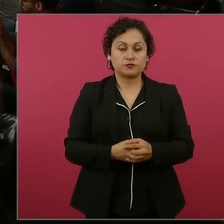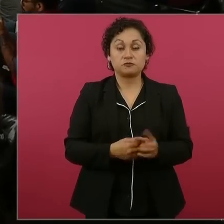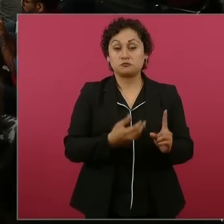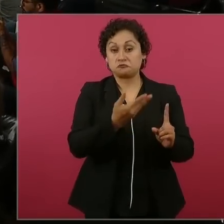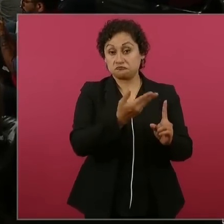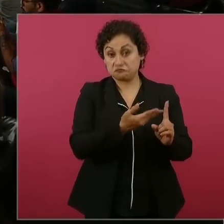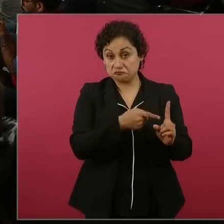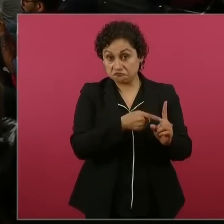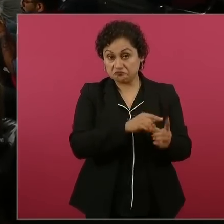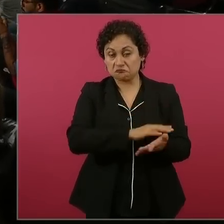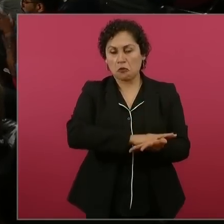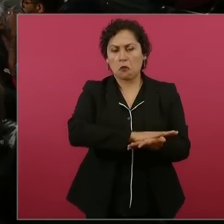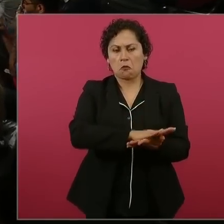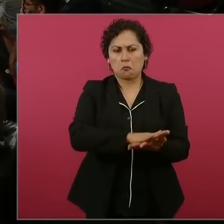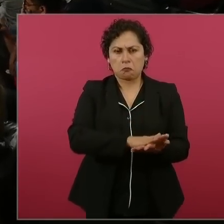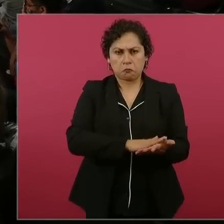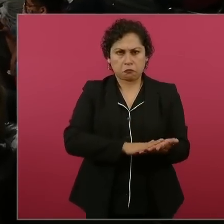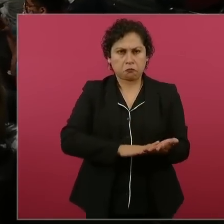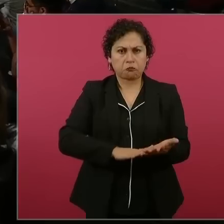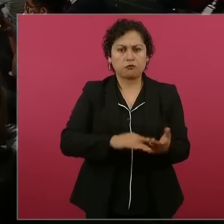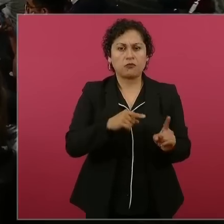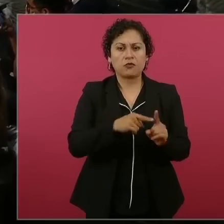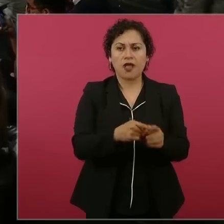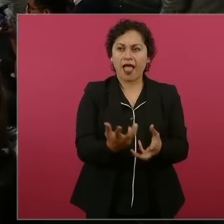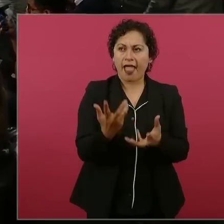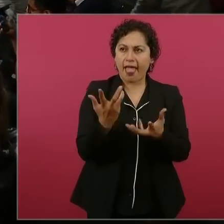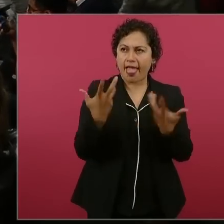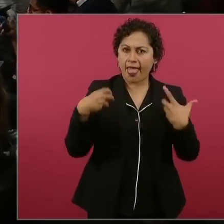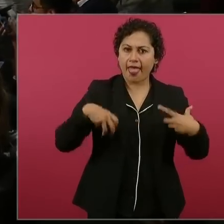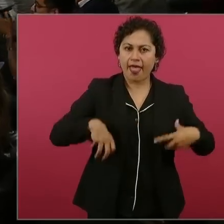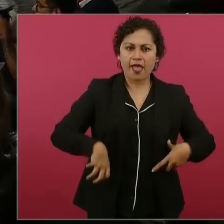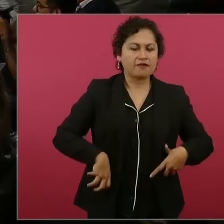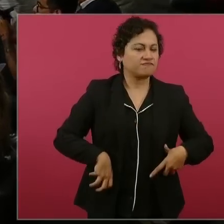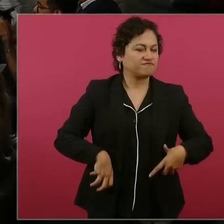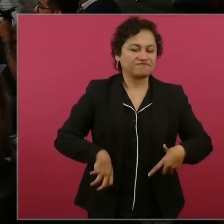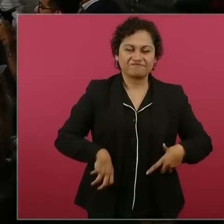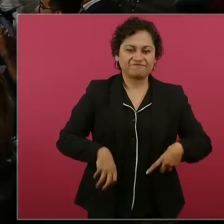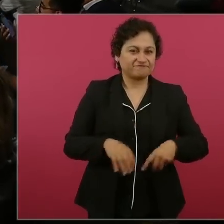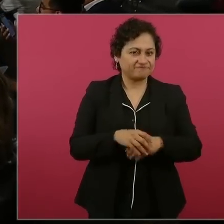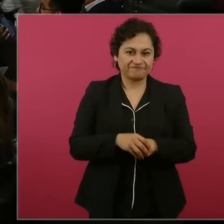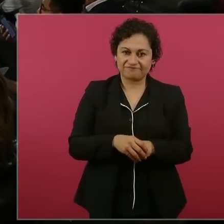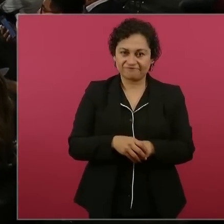modesta en comparación con el dinero que tienen.